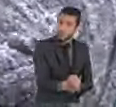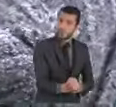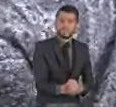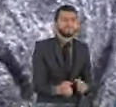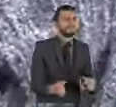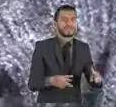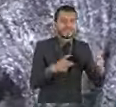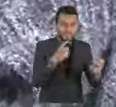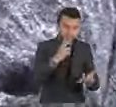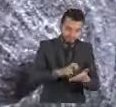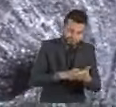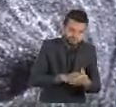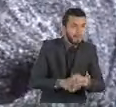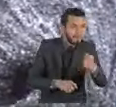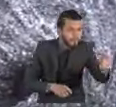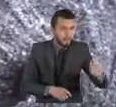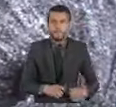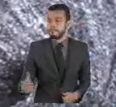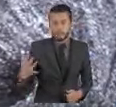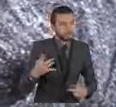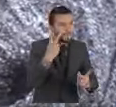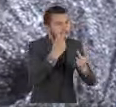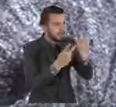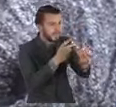físicas, visitas,